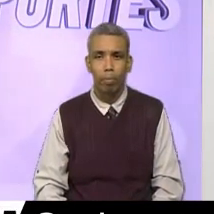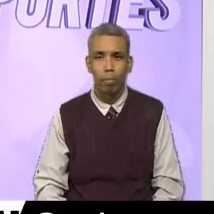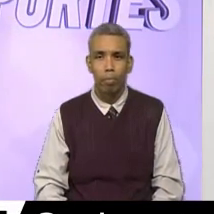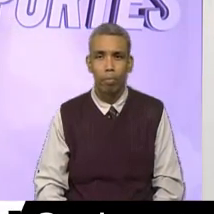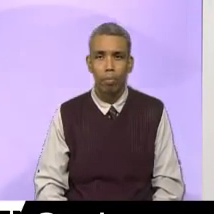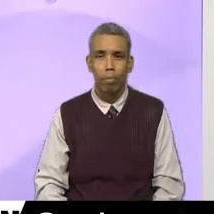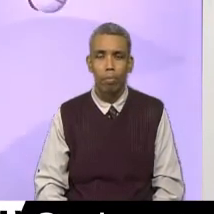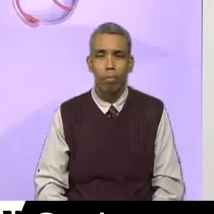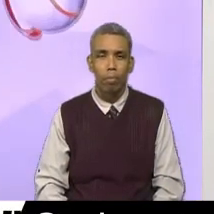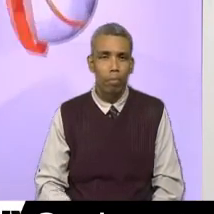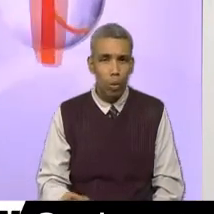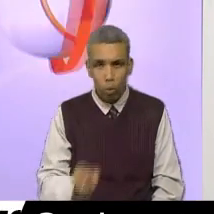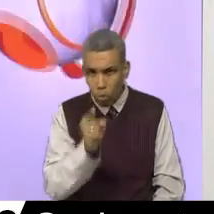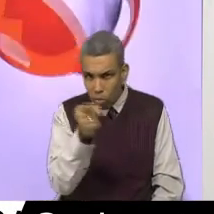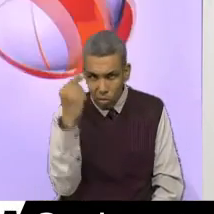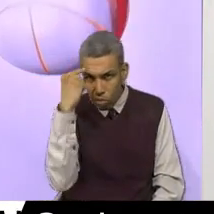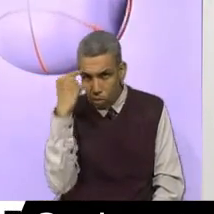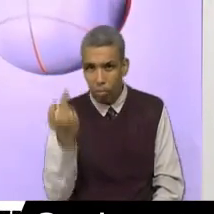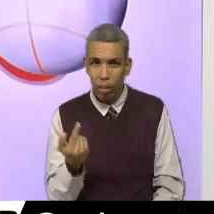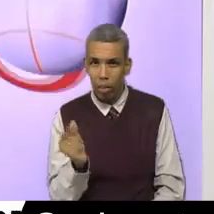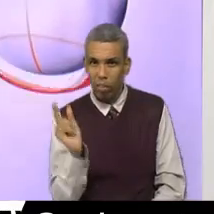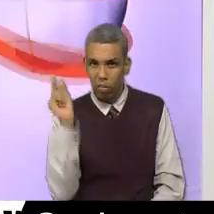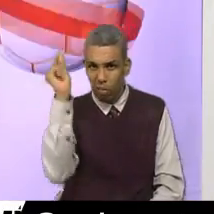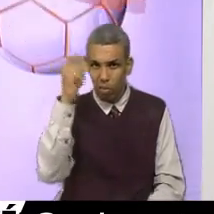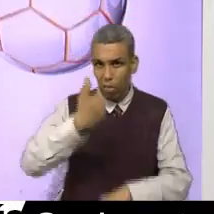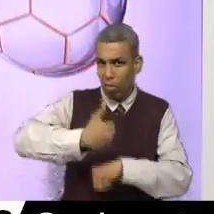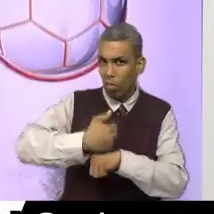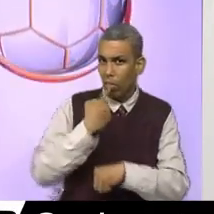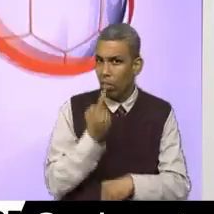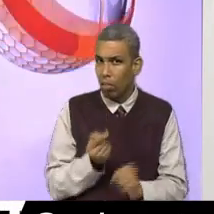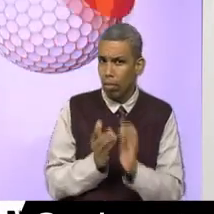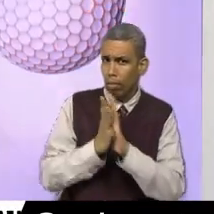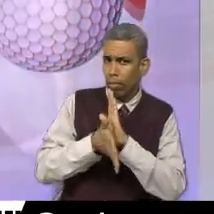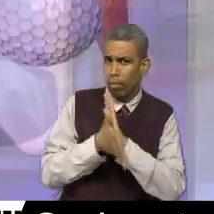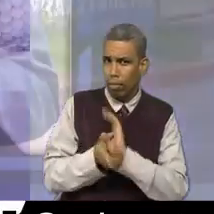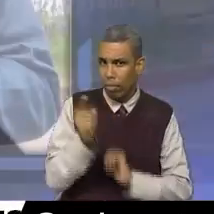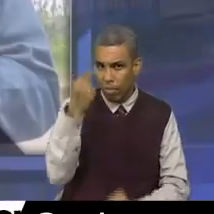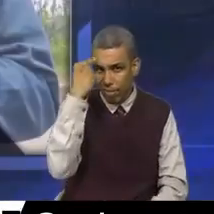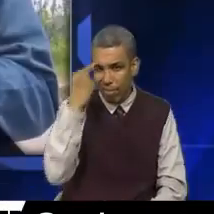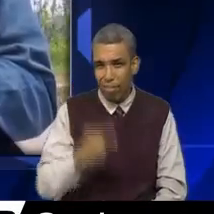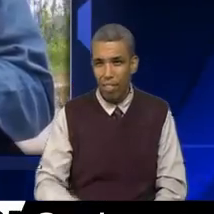Presidente, ¿qué piensa de lo expuesto por el funcionario de Inderva?